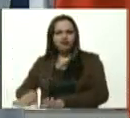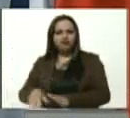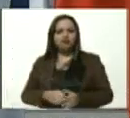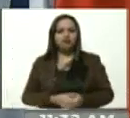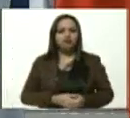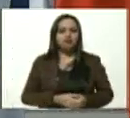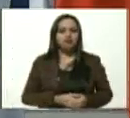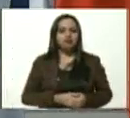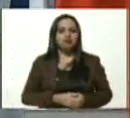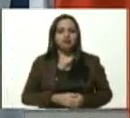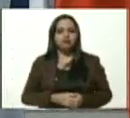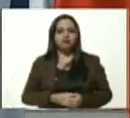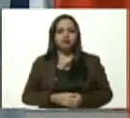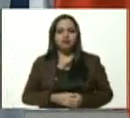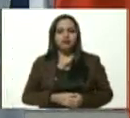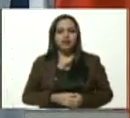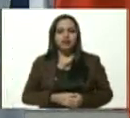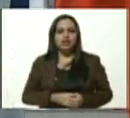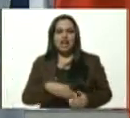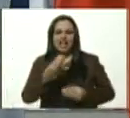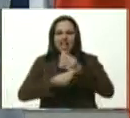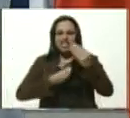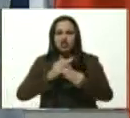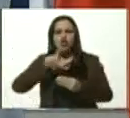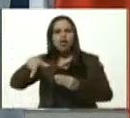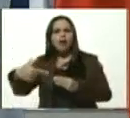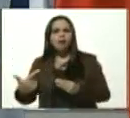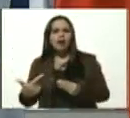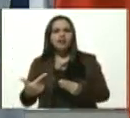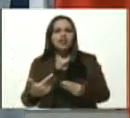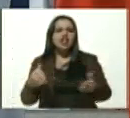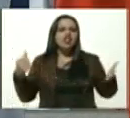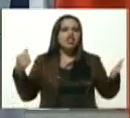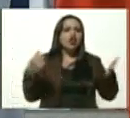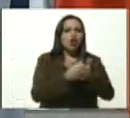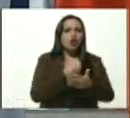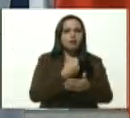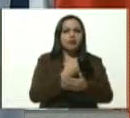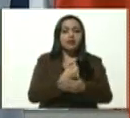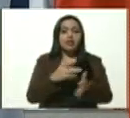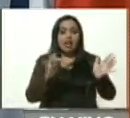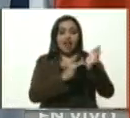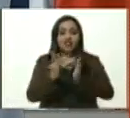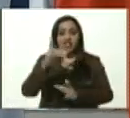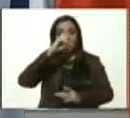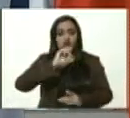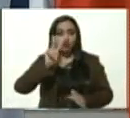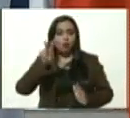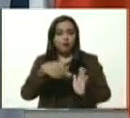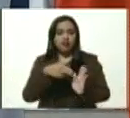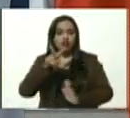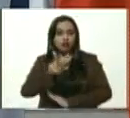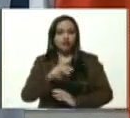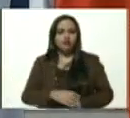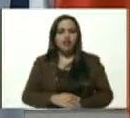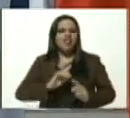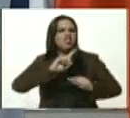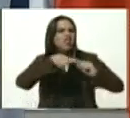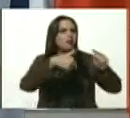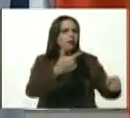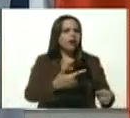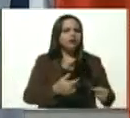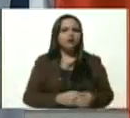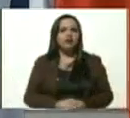ocurre posterior al golpe de Estado del 11 de abril del año 2002. Luego, el